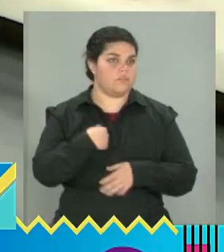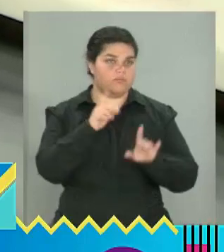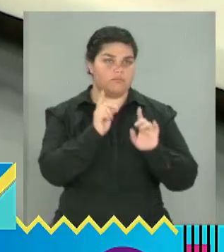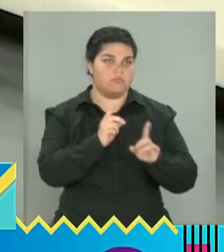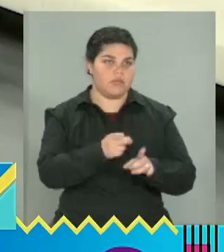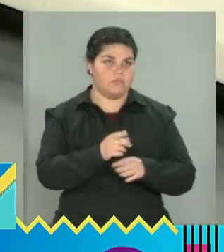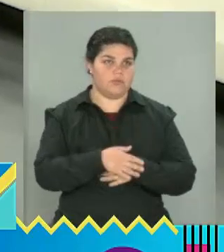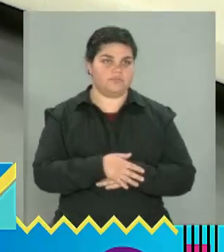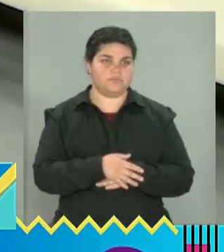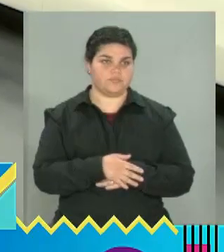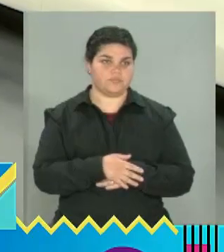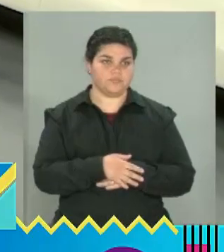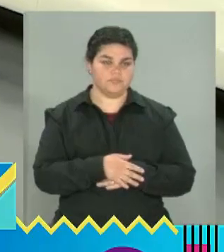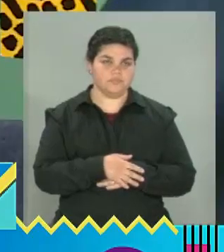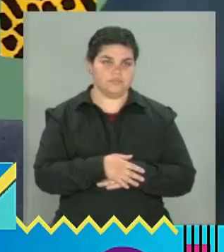charlábamos ahora